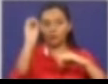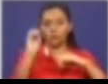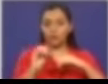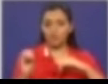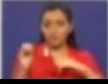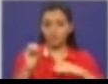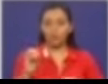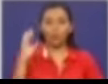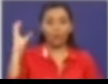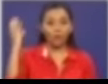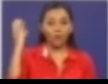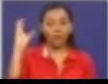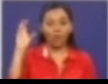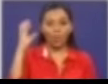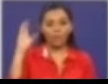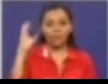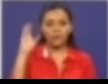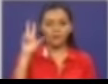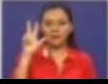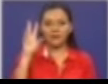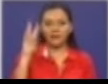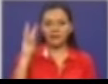36%, nuestro querido Ecuador